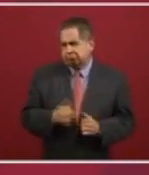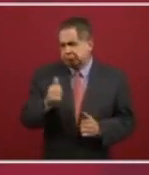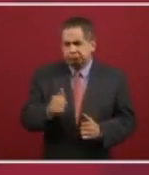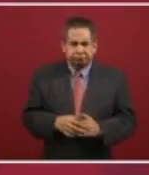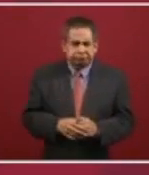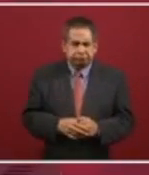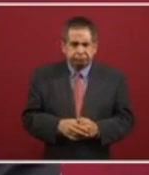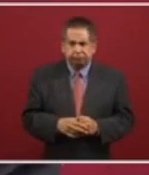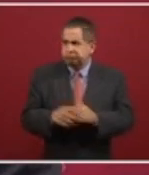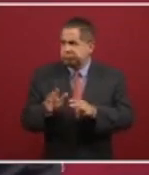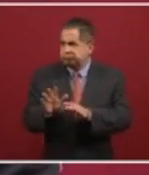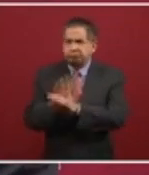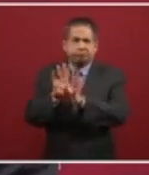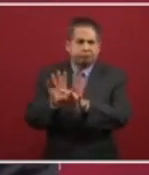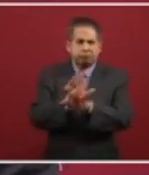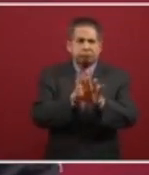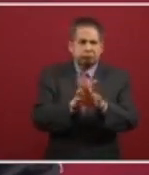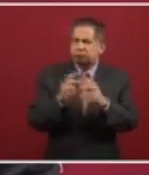con los cambios.